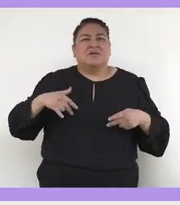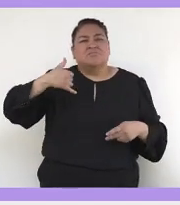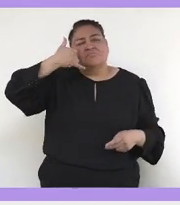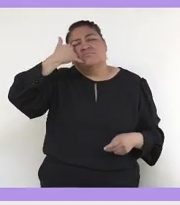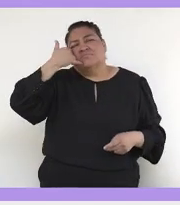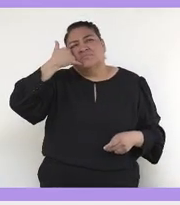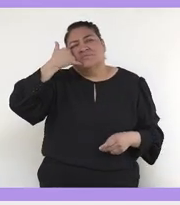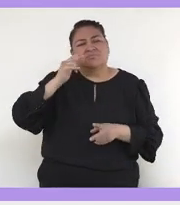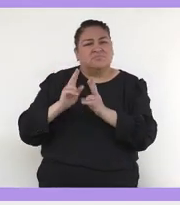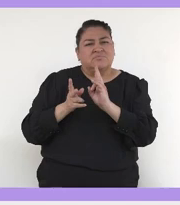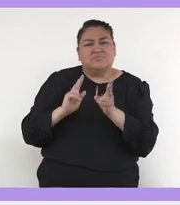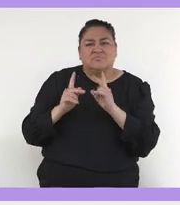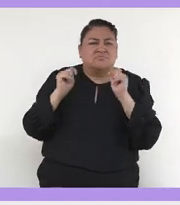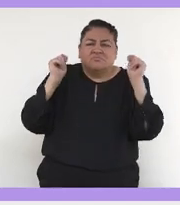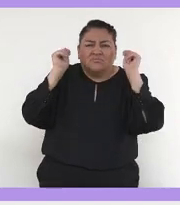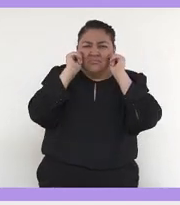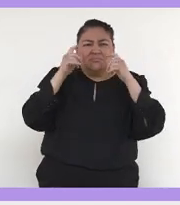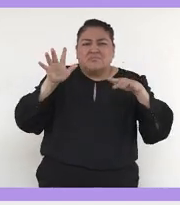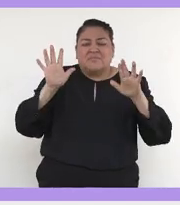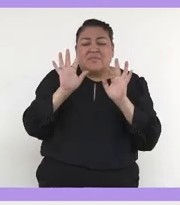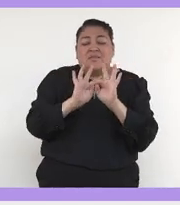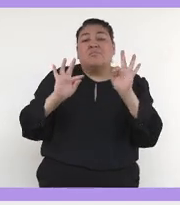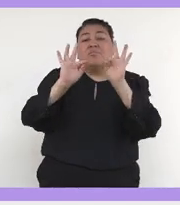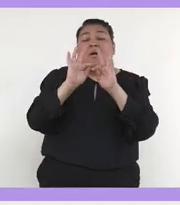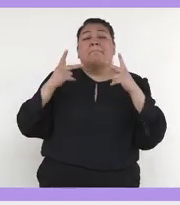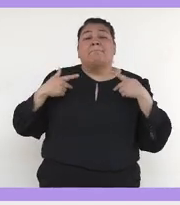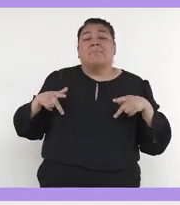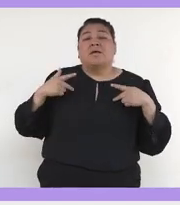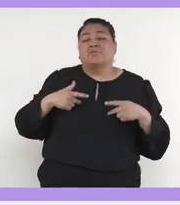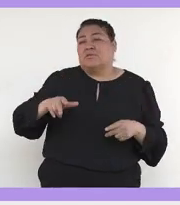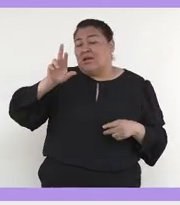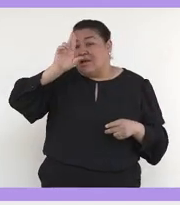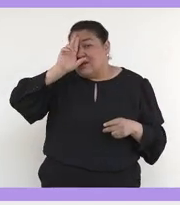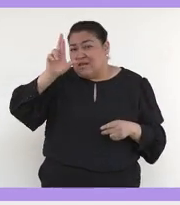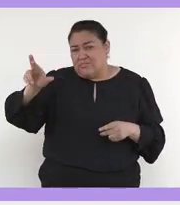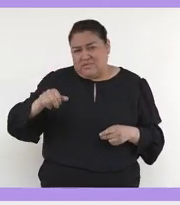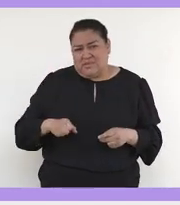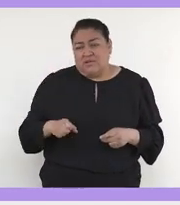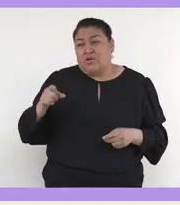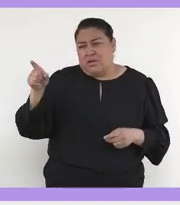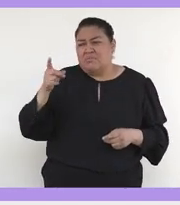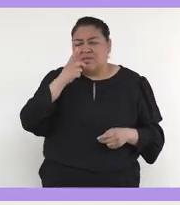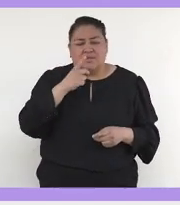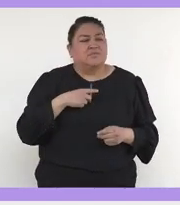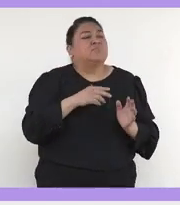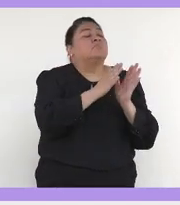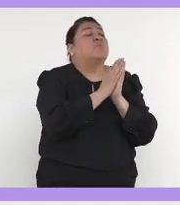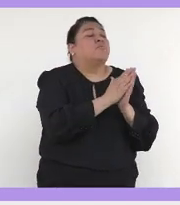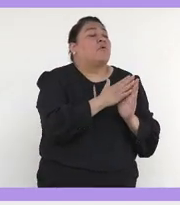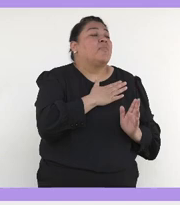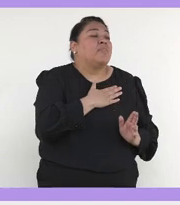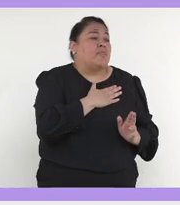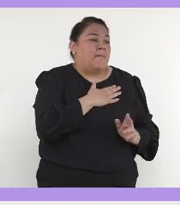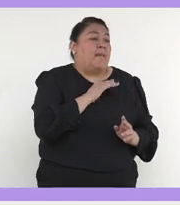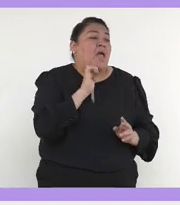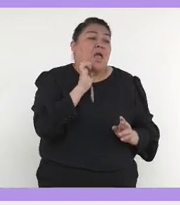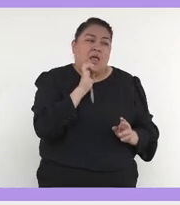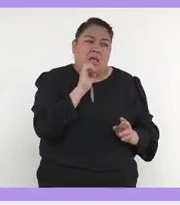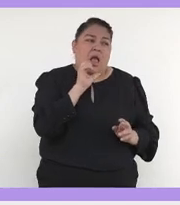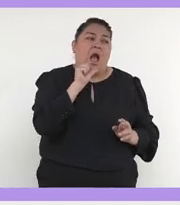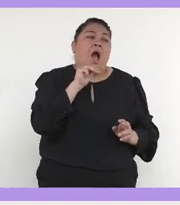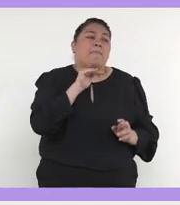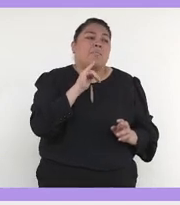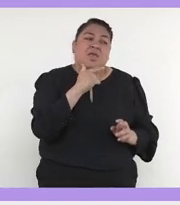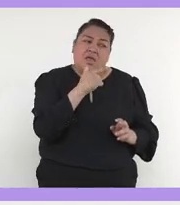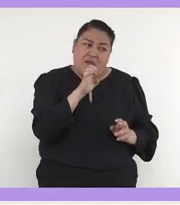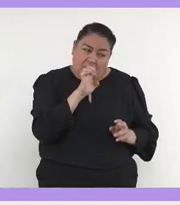no importa lo más importante es el respetar a las otras personas y la otra persona me está pidiendo que le llame de cierta manera a mí no